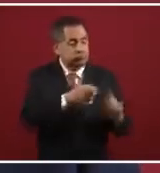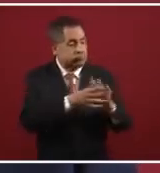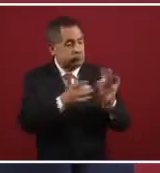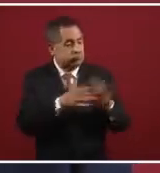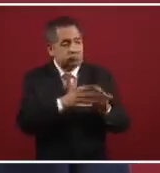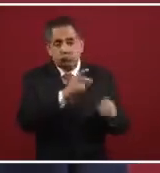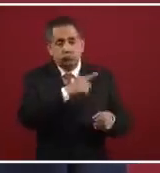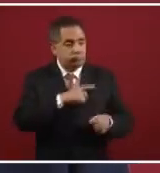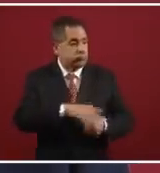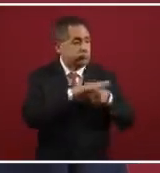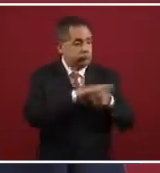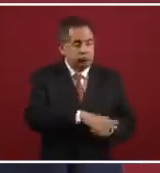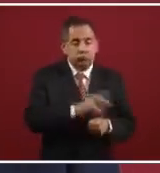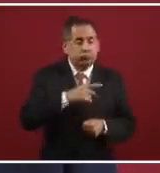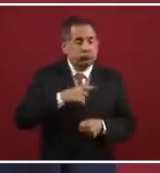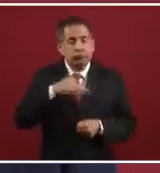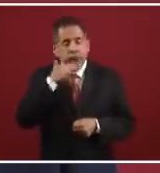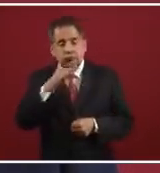aplastar